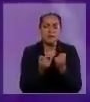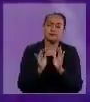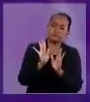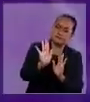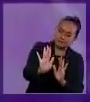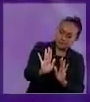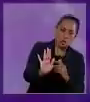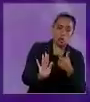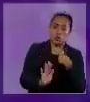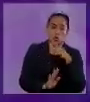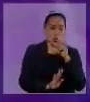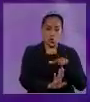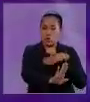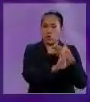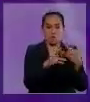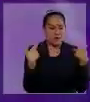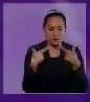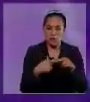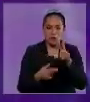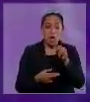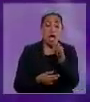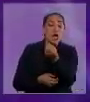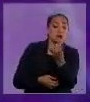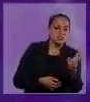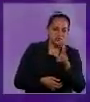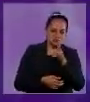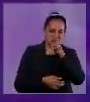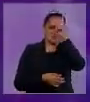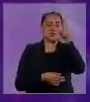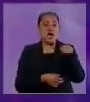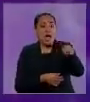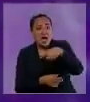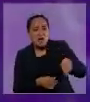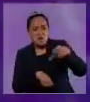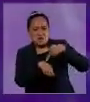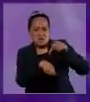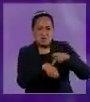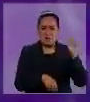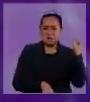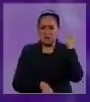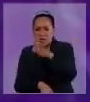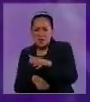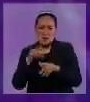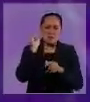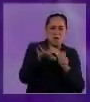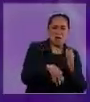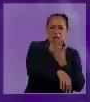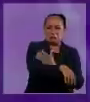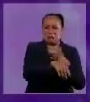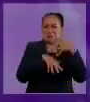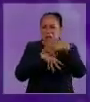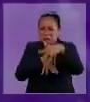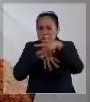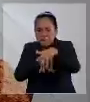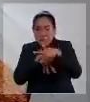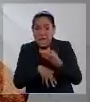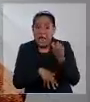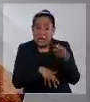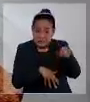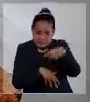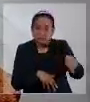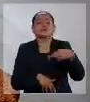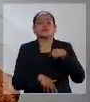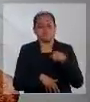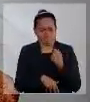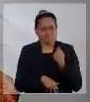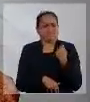en la coordinadora, con los que avientan piedras, con los que avientan palos, con los que impiden que se dé el tránsito y se abran los negocios, con los